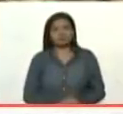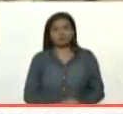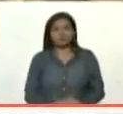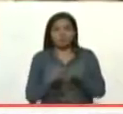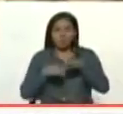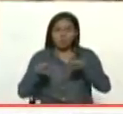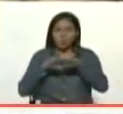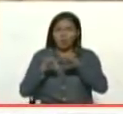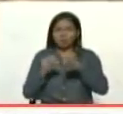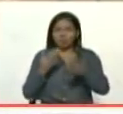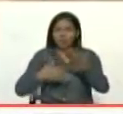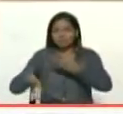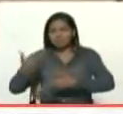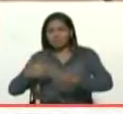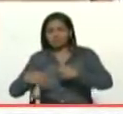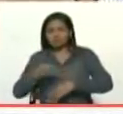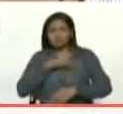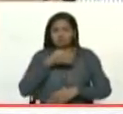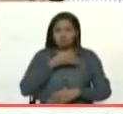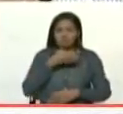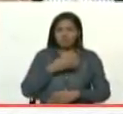Igualmente, lo que es el servicio social